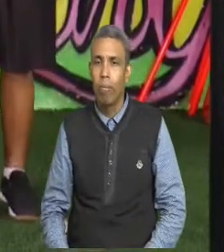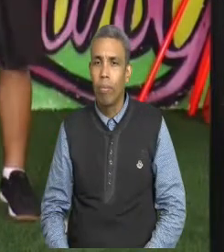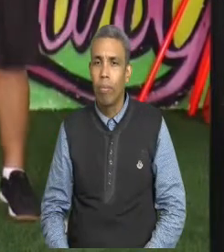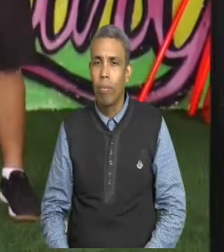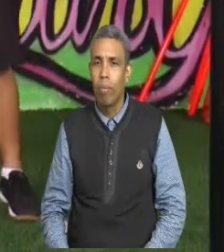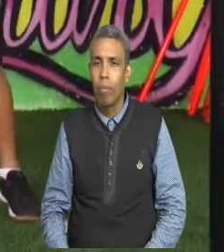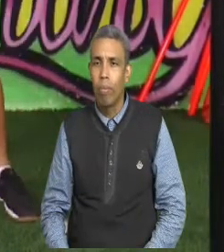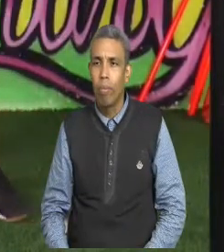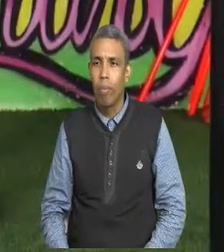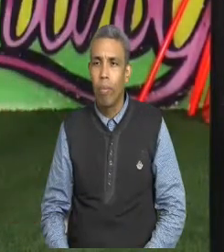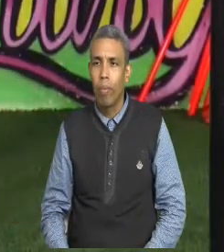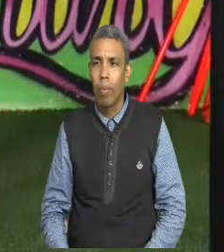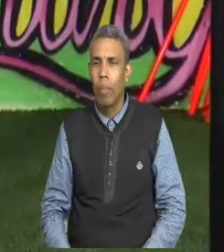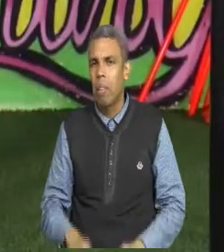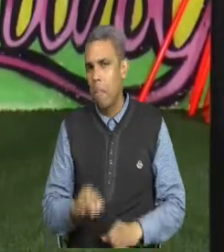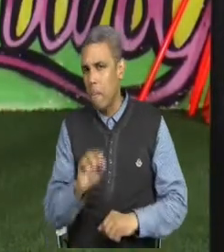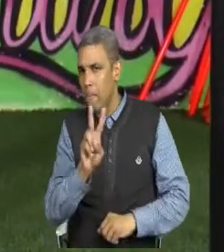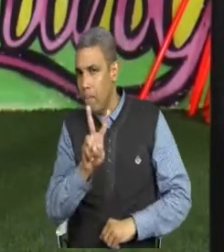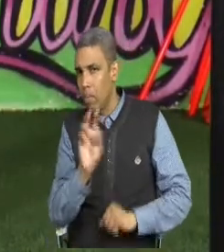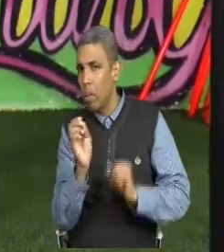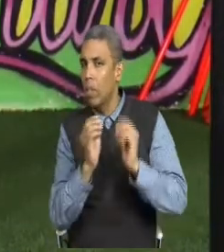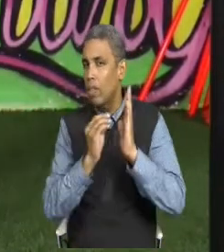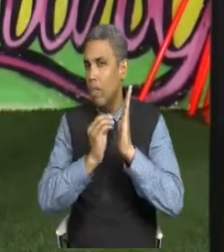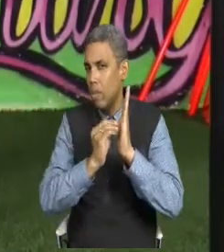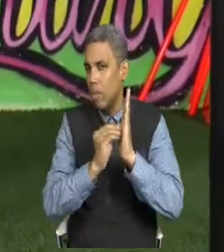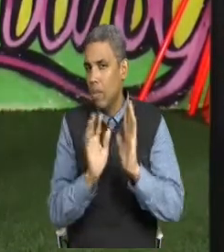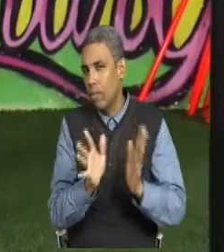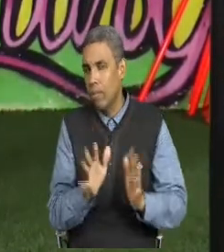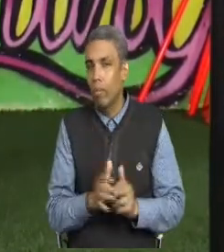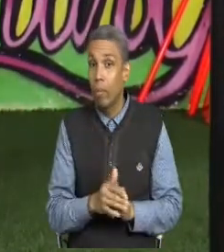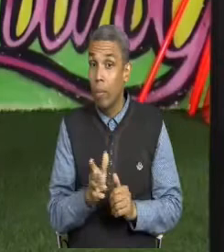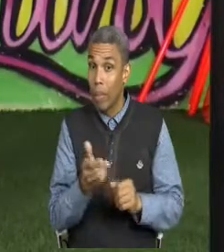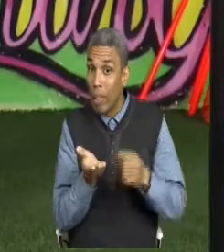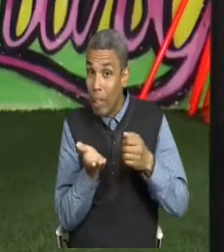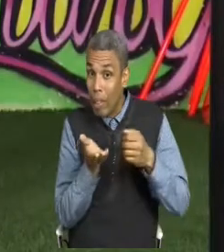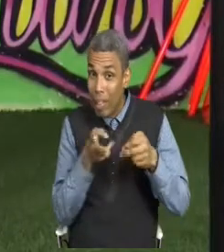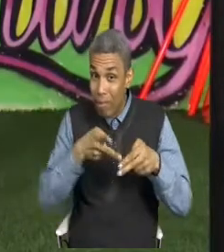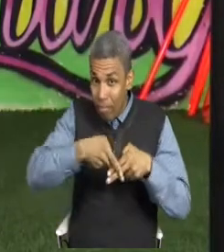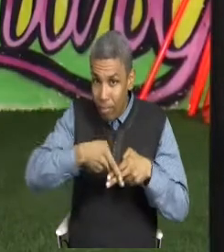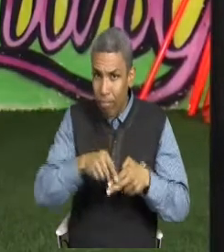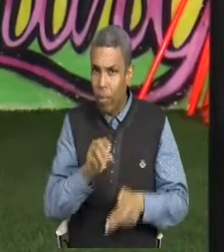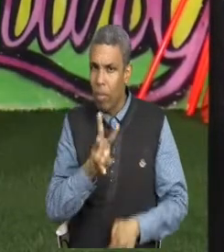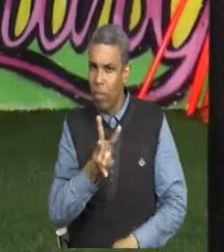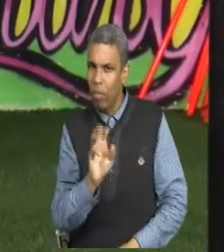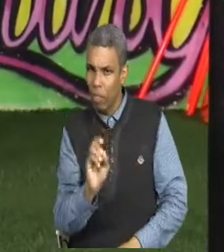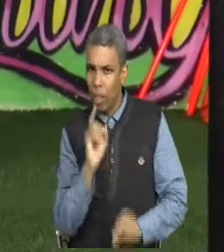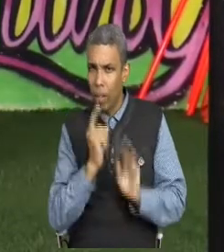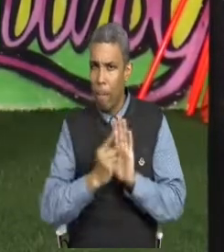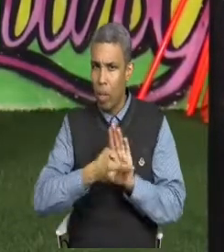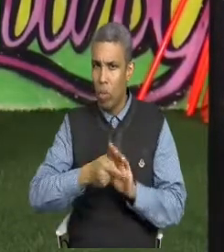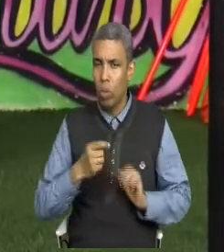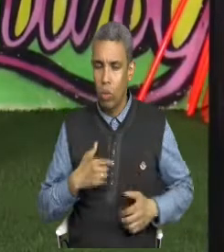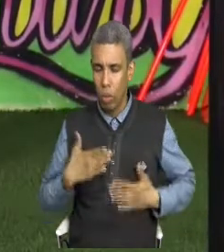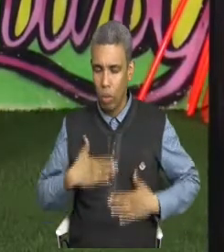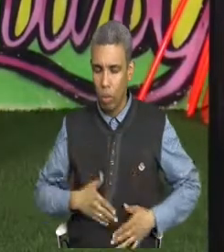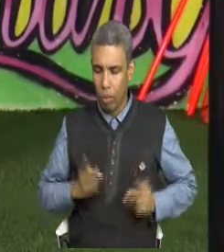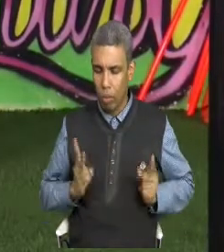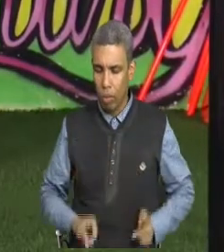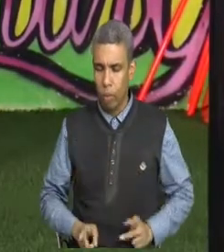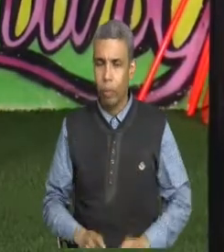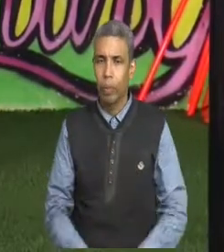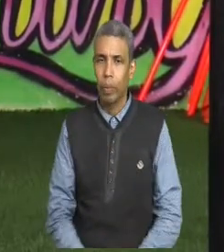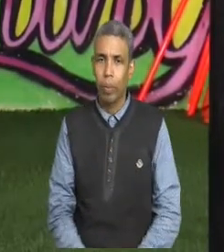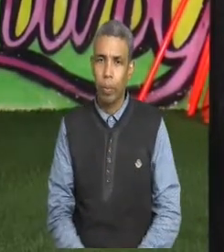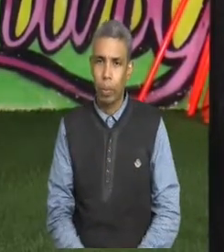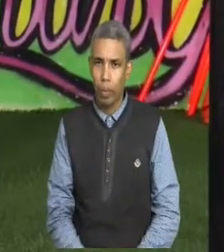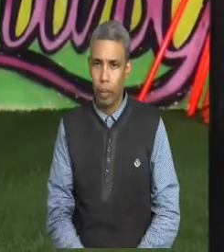arrancar primero ya con 20 repeticiones, descansar unos 30. Ahora vamos a complementar con un skipping. Gesto de brazo levantando las